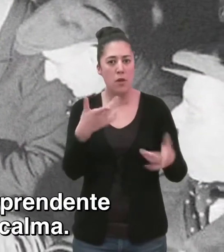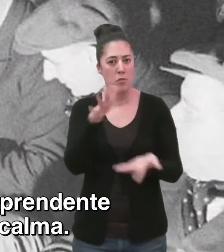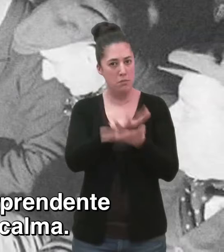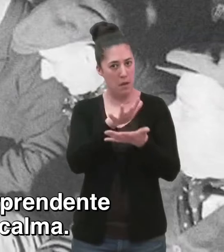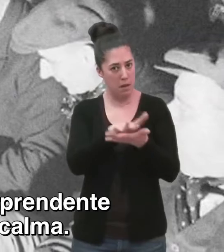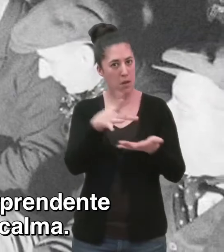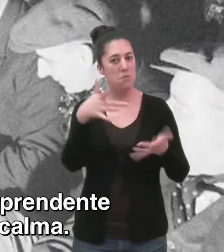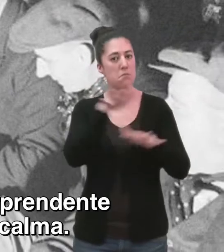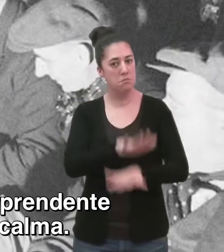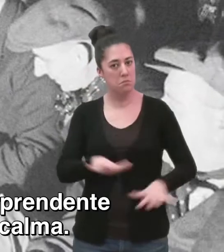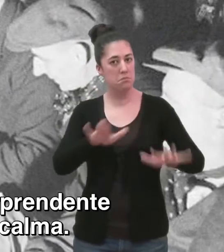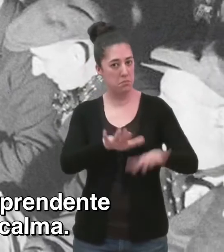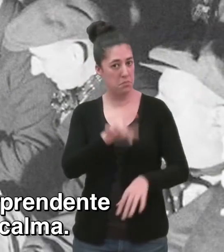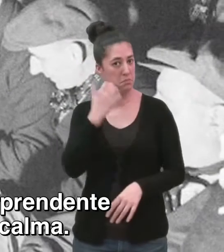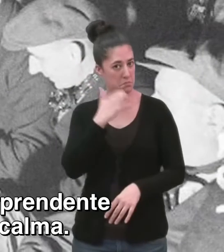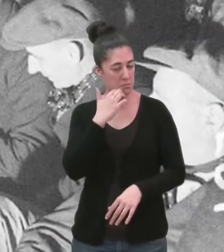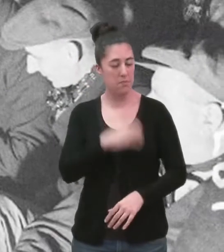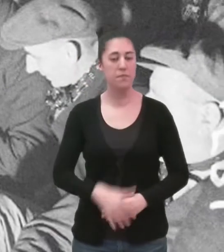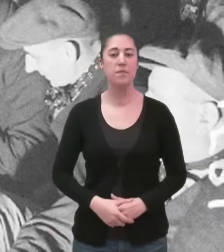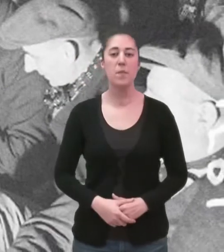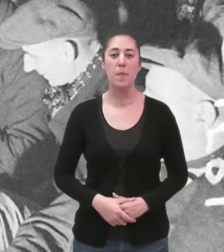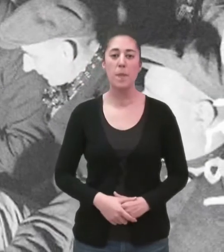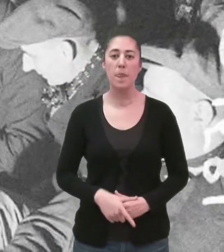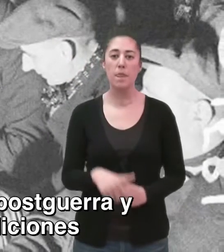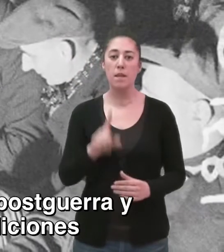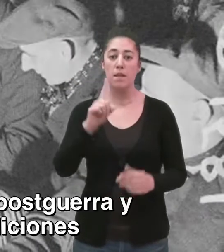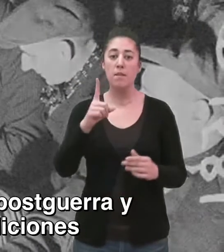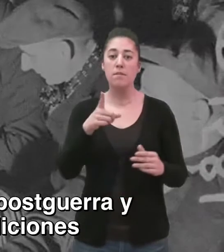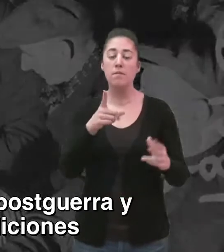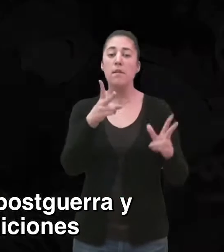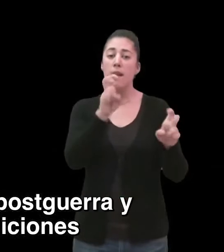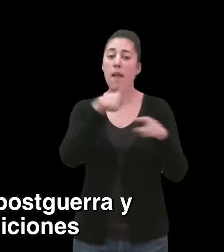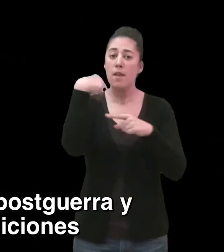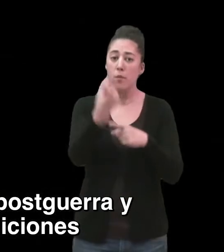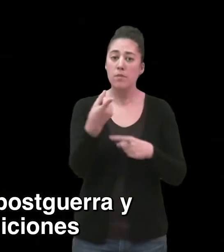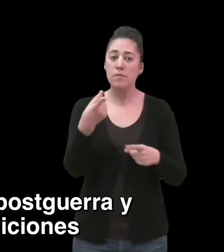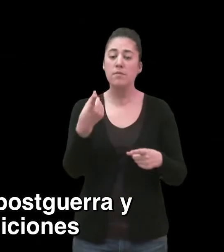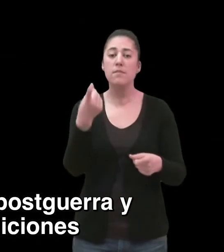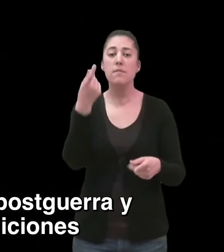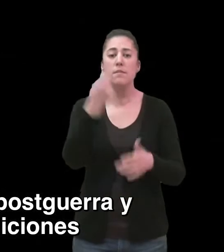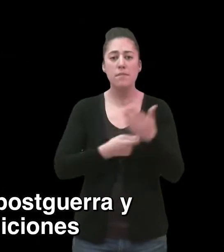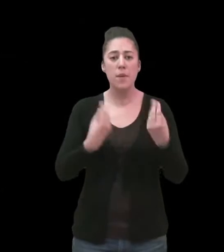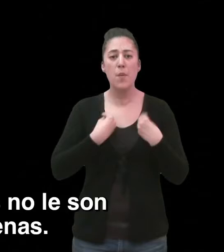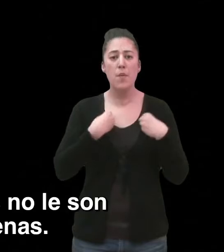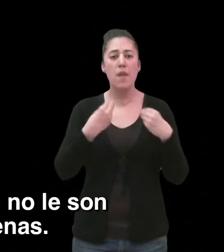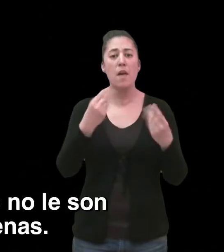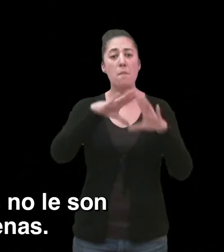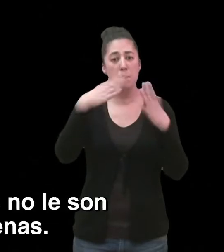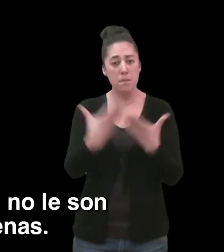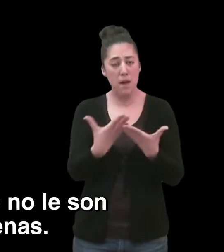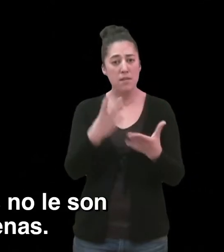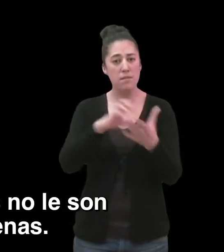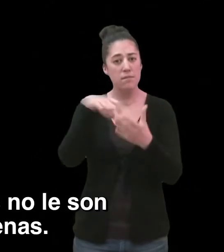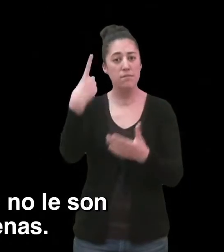encontrar momentos de sorprendente naturalidad y calma. La depresión de la posguerra y las duras condiciones de vida en el